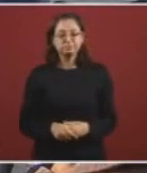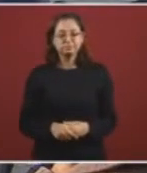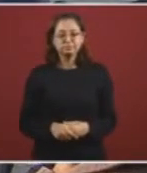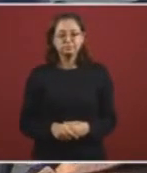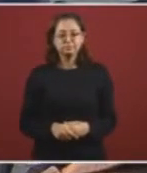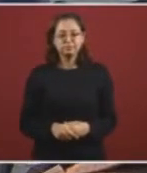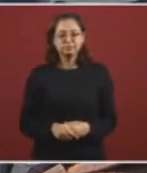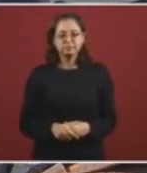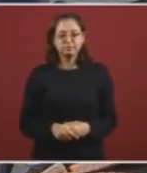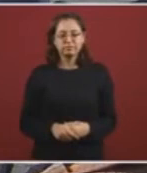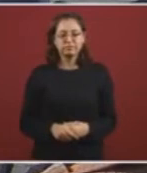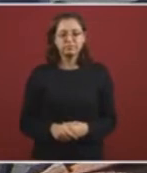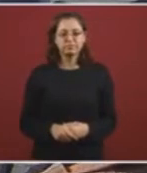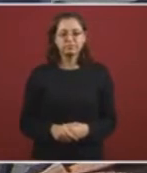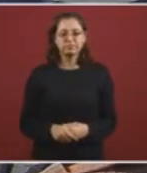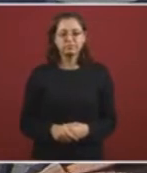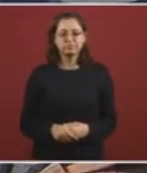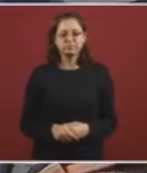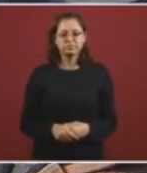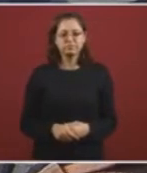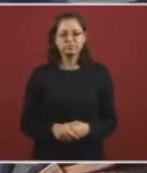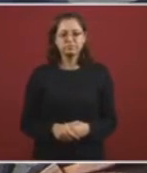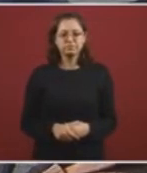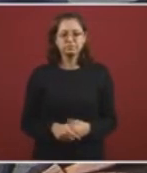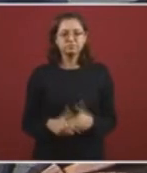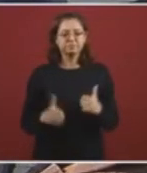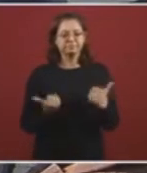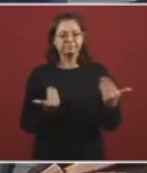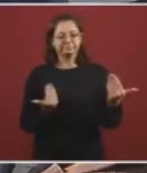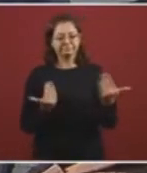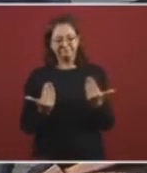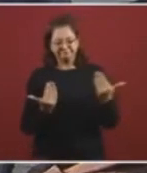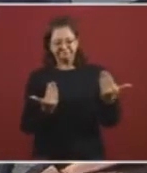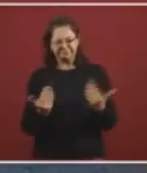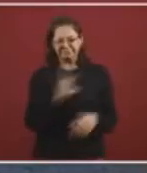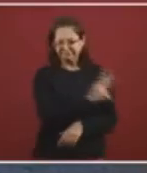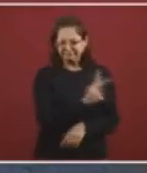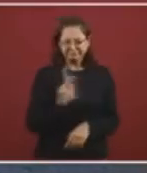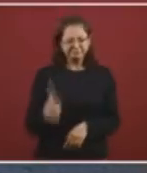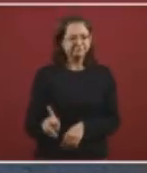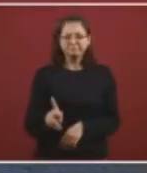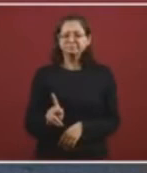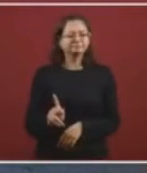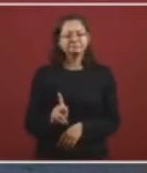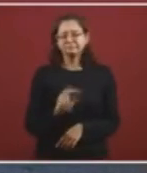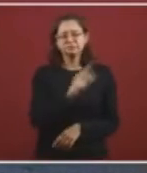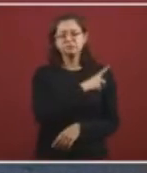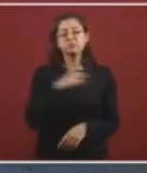No debe caerse en el simplismo de las comparaciones, nada más que la